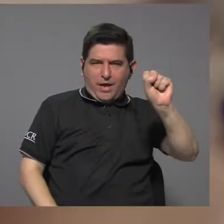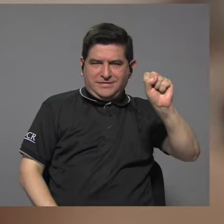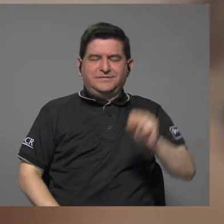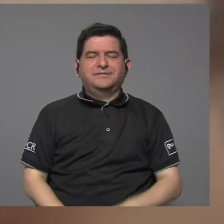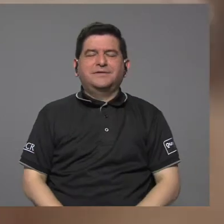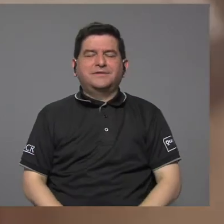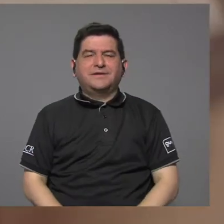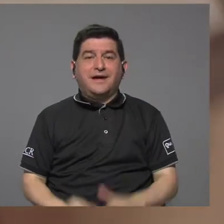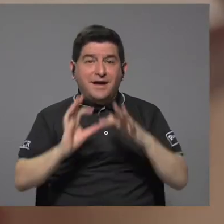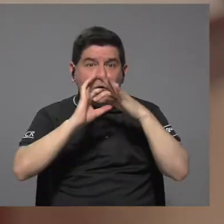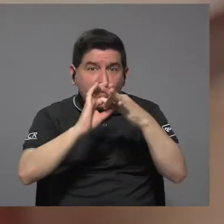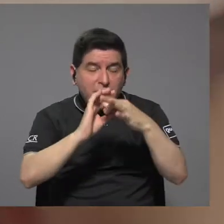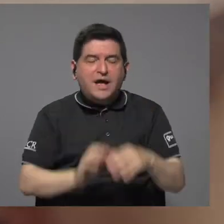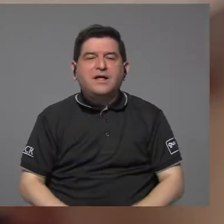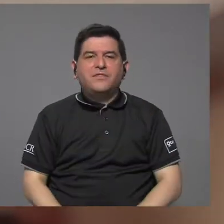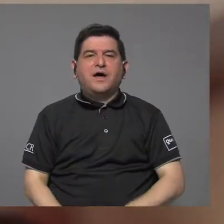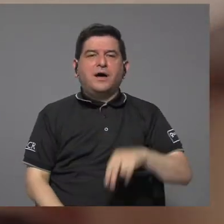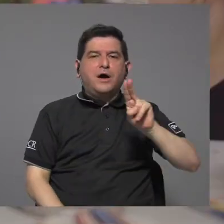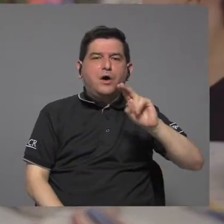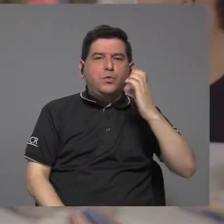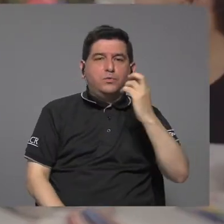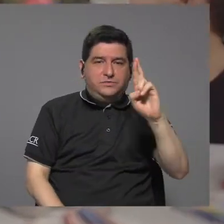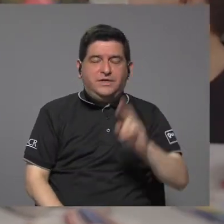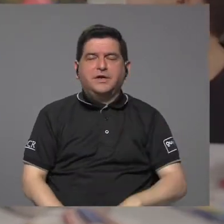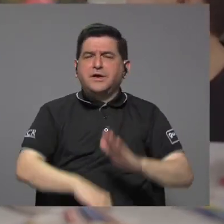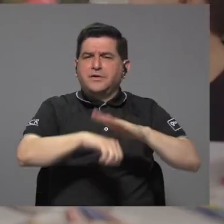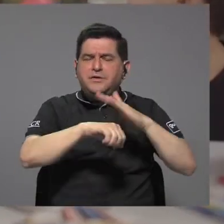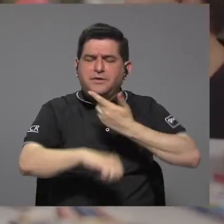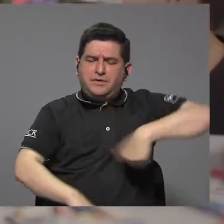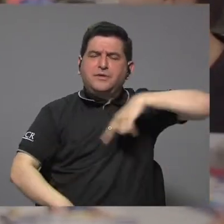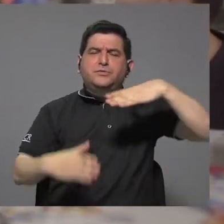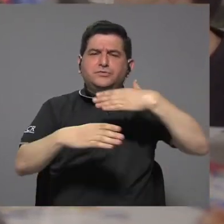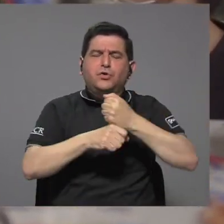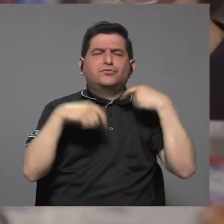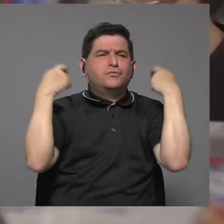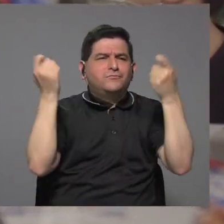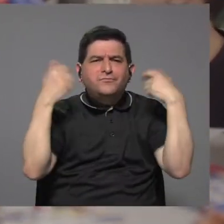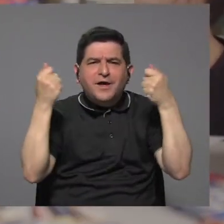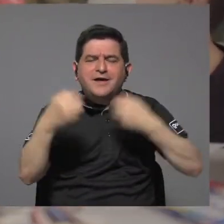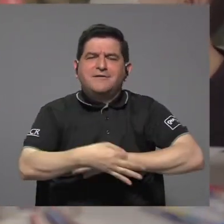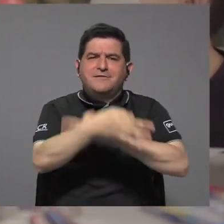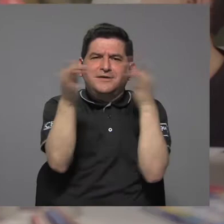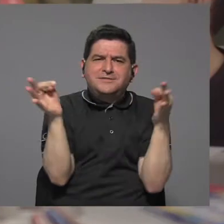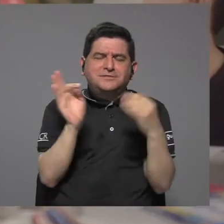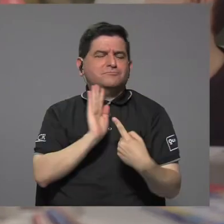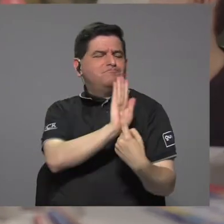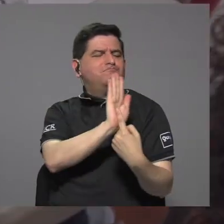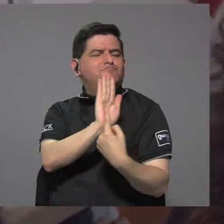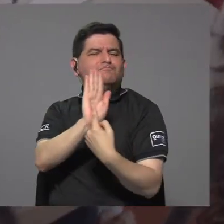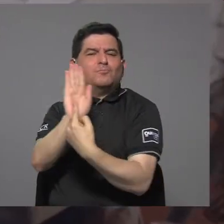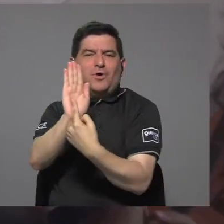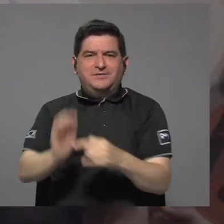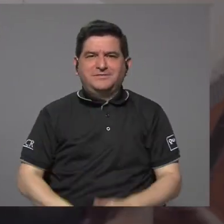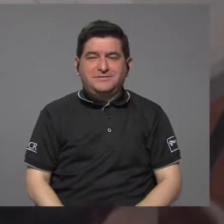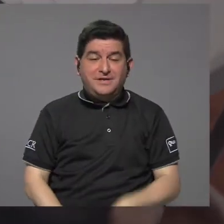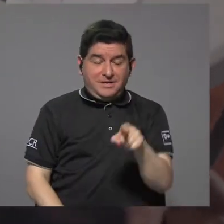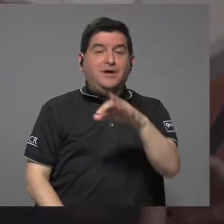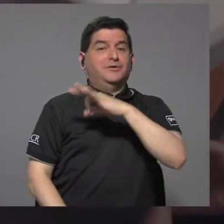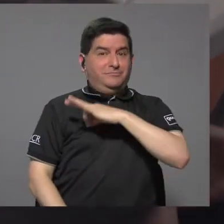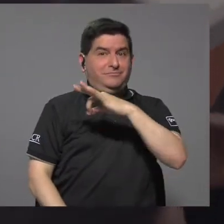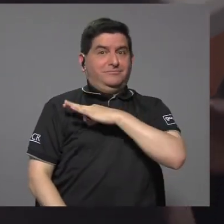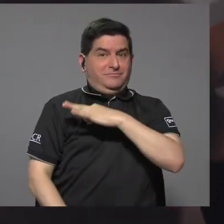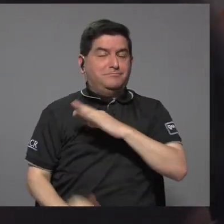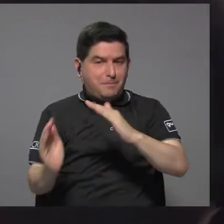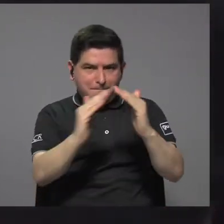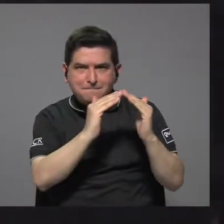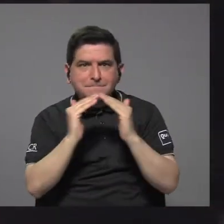esta alianza con la universidad de costa rica nos ha permitido de realizar ferias talleres exposiciones las cuales